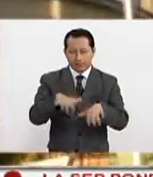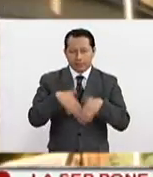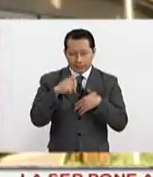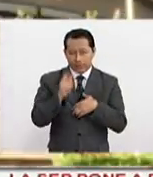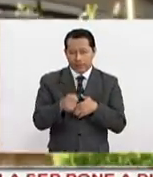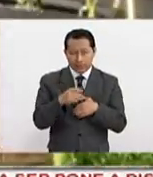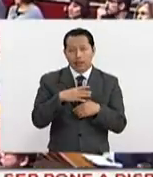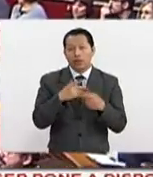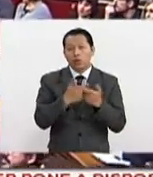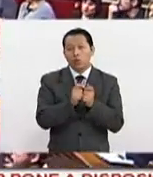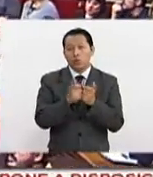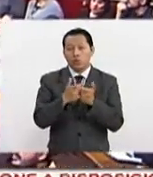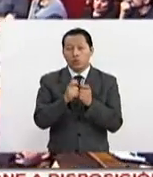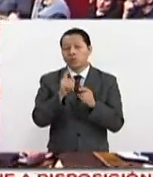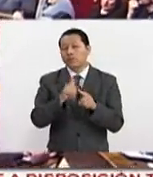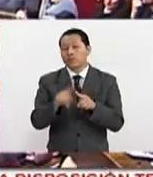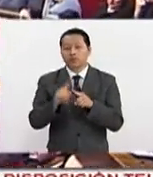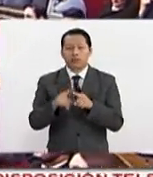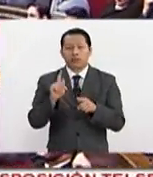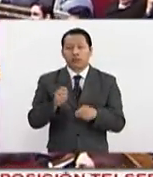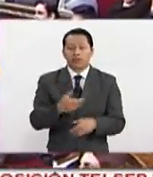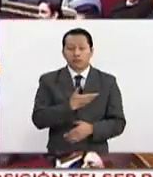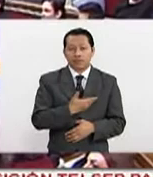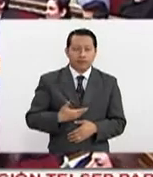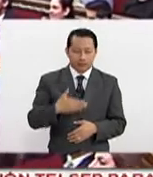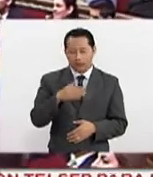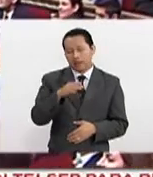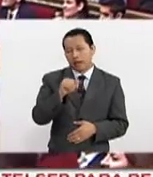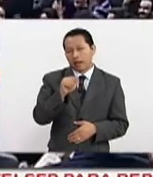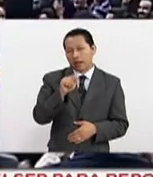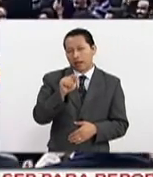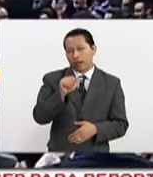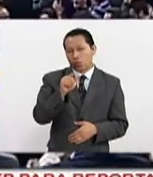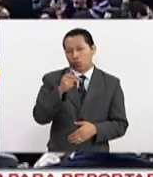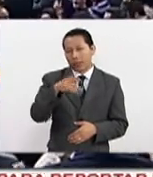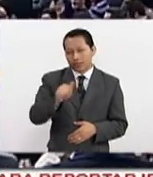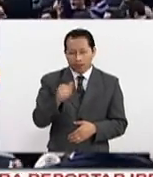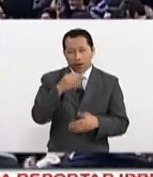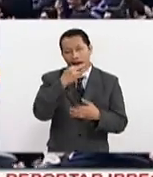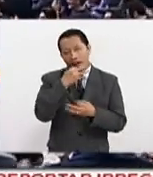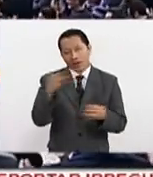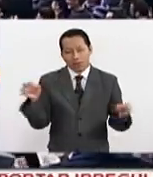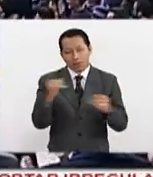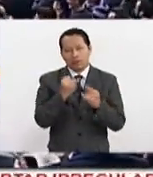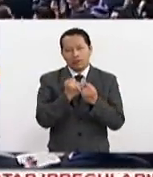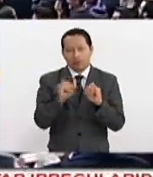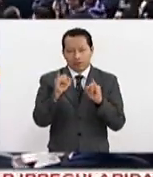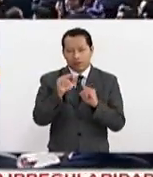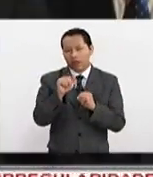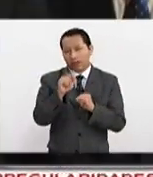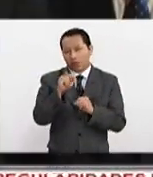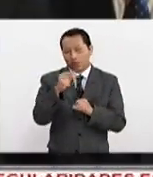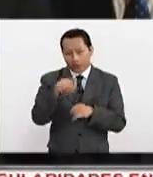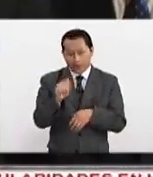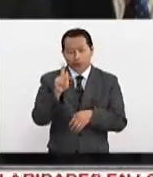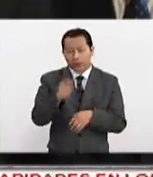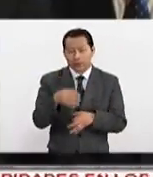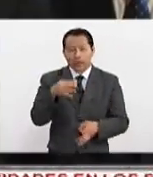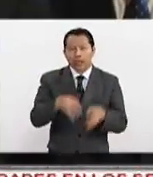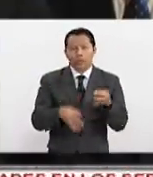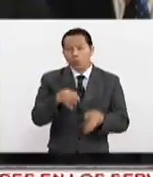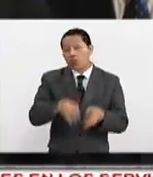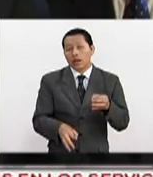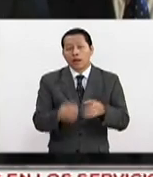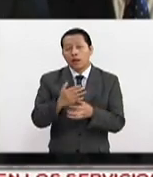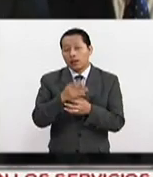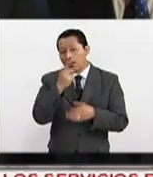partidos separatistas, el presidente de la Generalitat, Carles Puigdemont, podría declarar la independencia de Cataluña. El tribunal argumentó